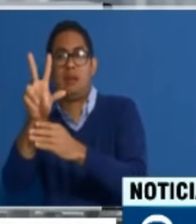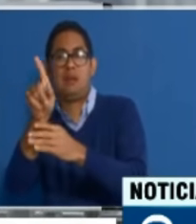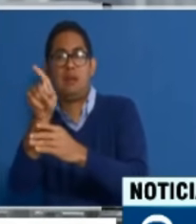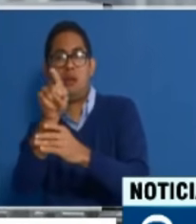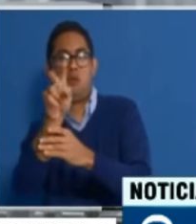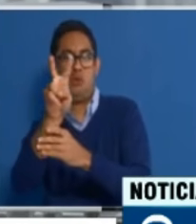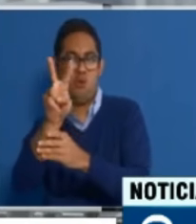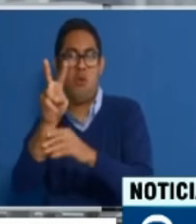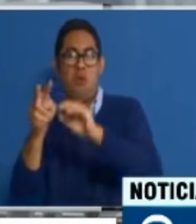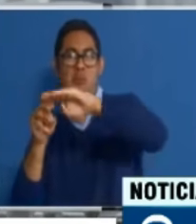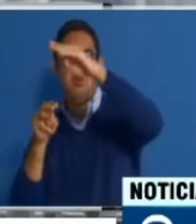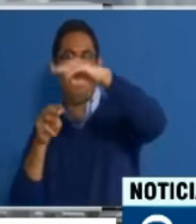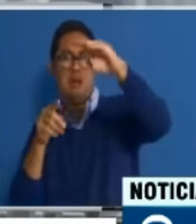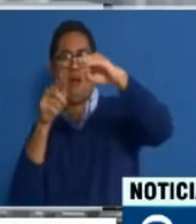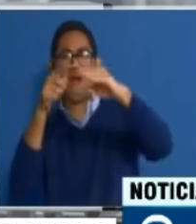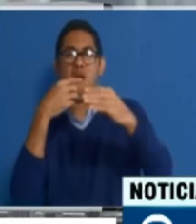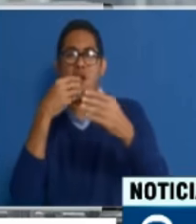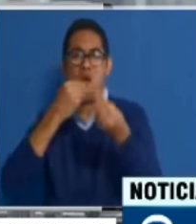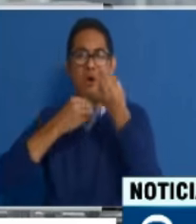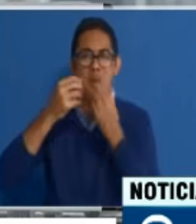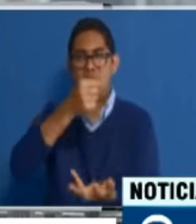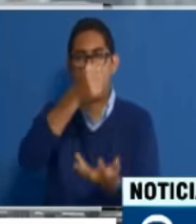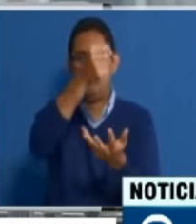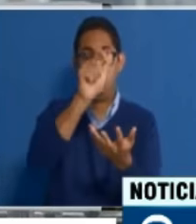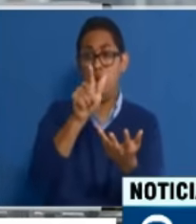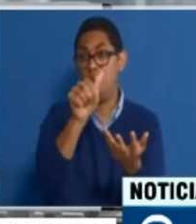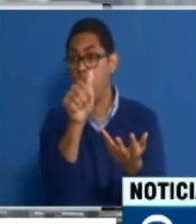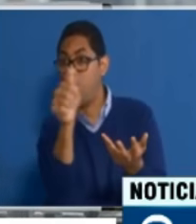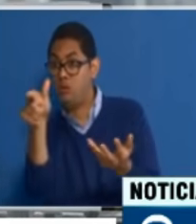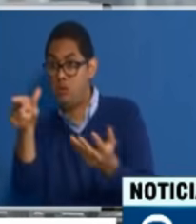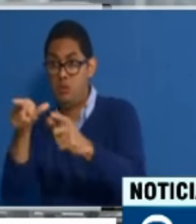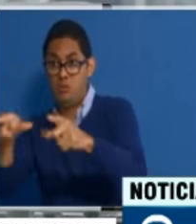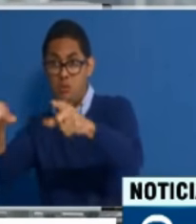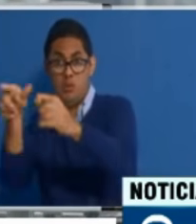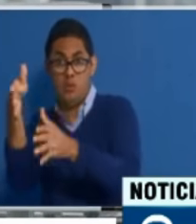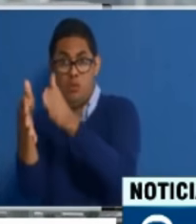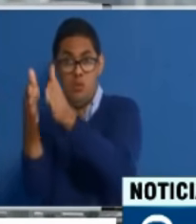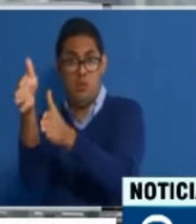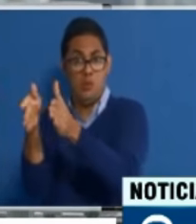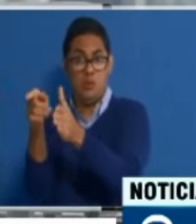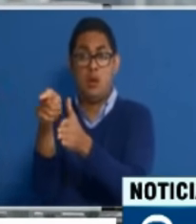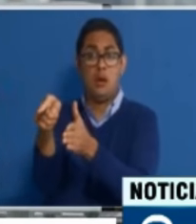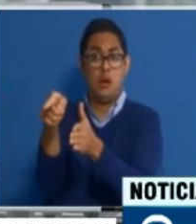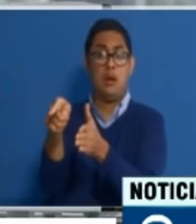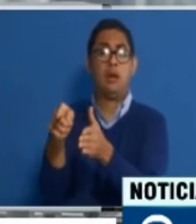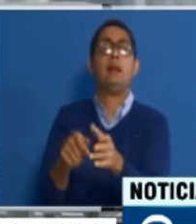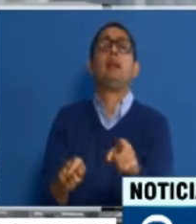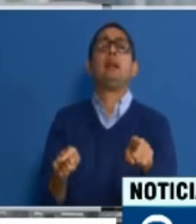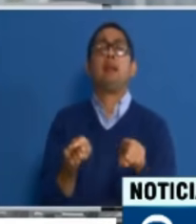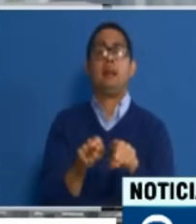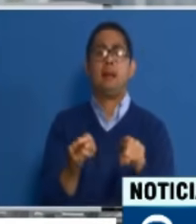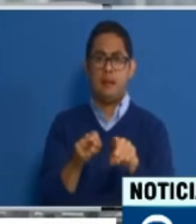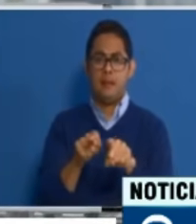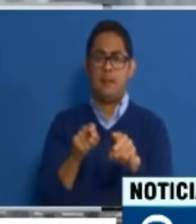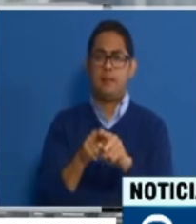o sea, las costas y montañas de Colón, se va a estar entregando este